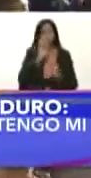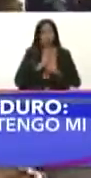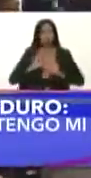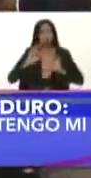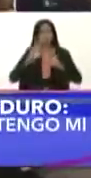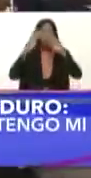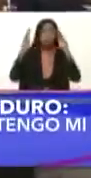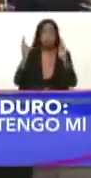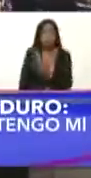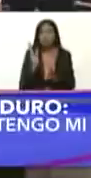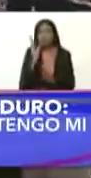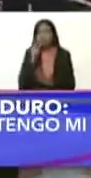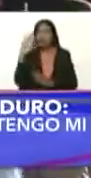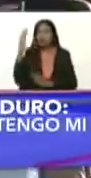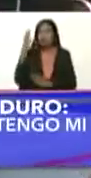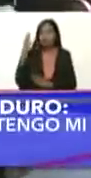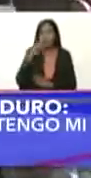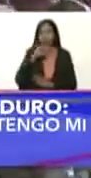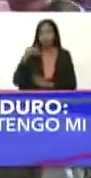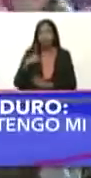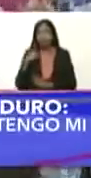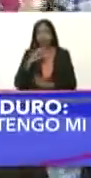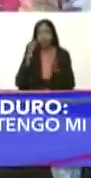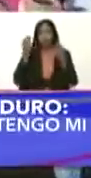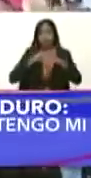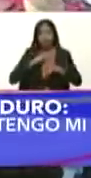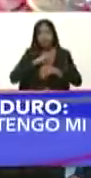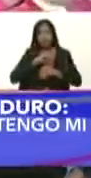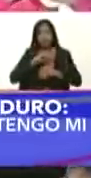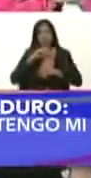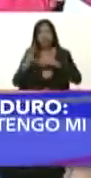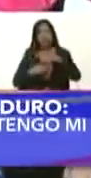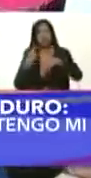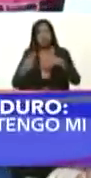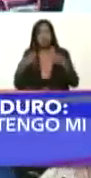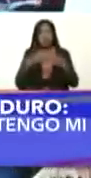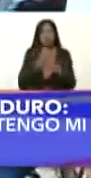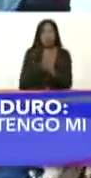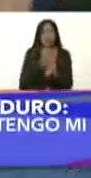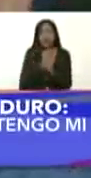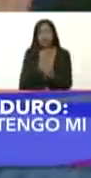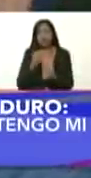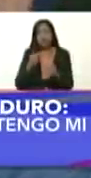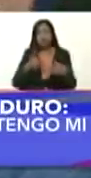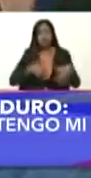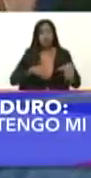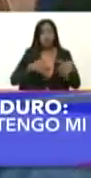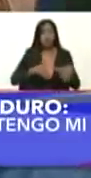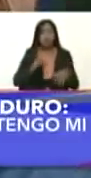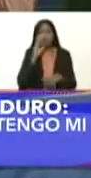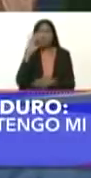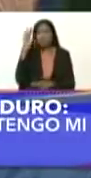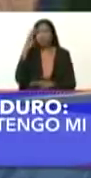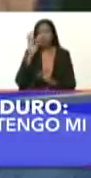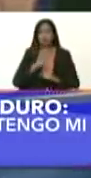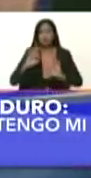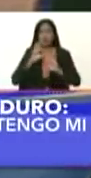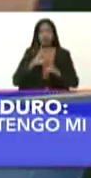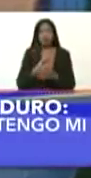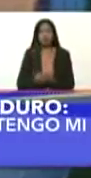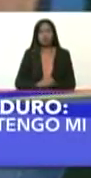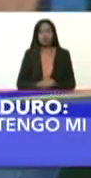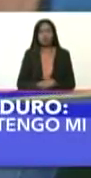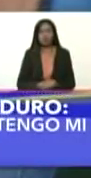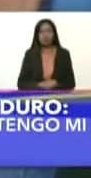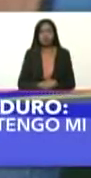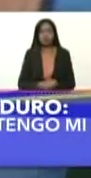el mundo no le quepe duda de las convicciones revolucionarias de esta clase obrera de Guayana, que no quede duda.